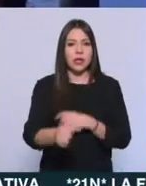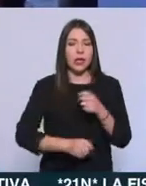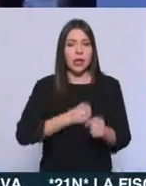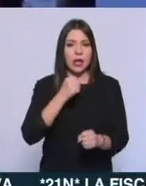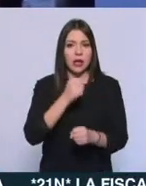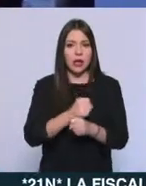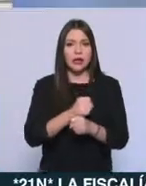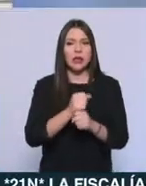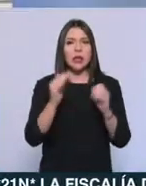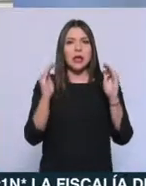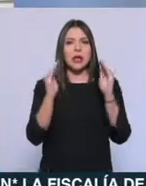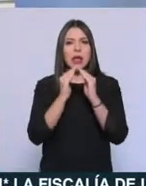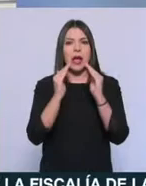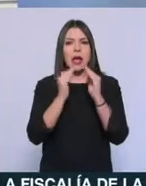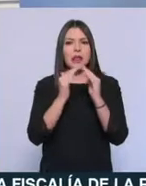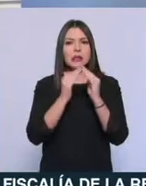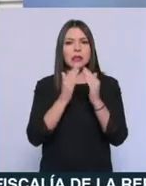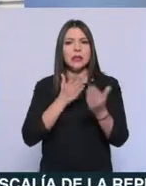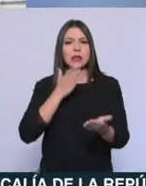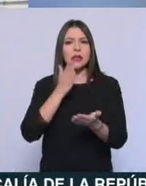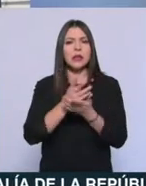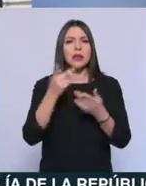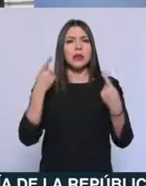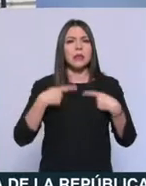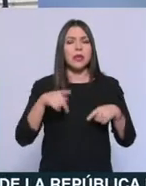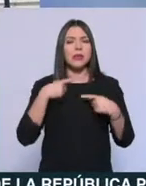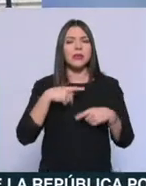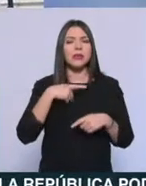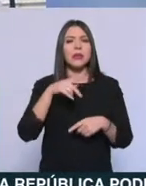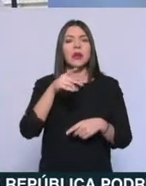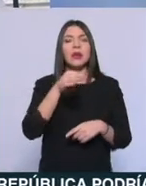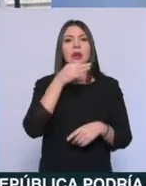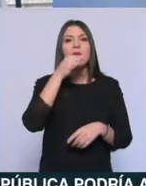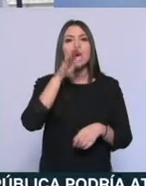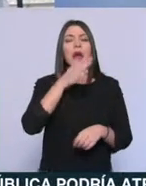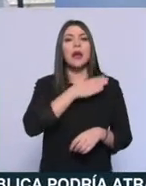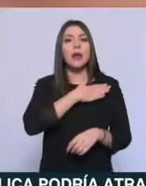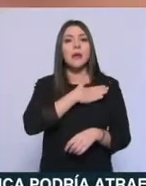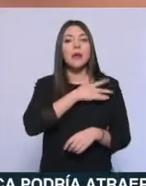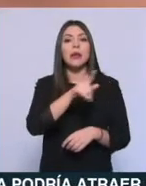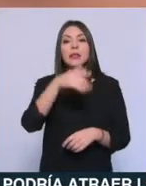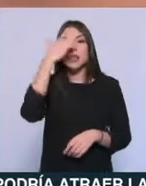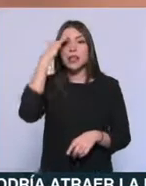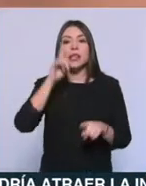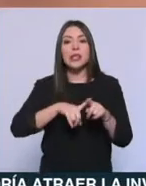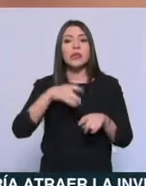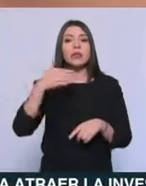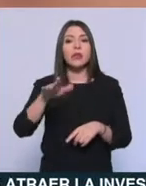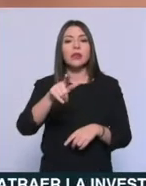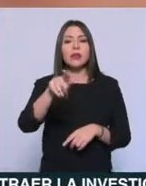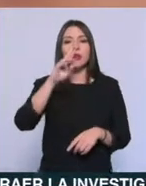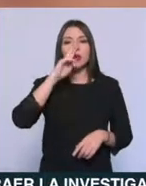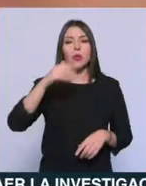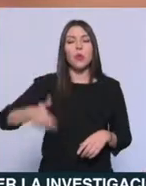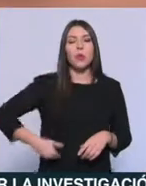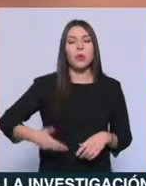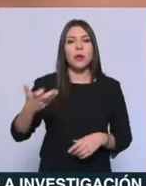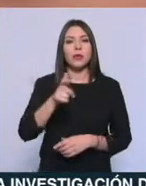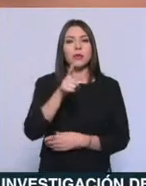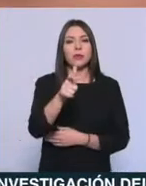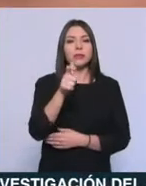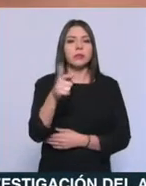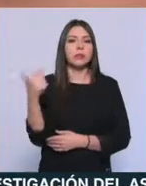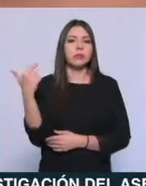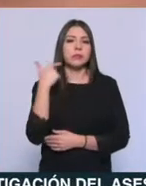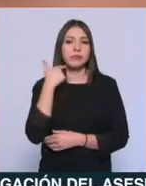llamado de la puerta de su casa de un grupo de personas, de la cual aún no se tiene identificado, quienes al parecer fueron los responsables del asesinato. En lo que va de